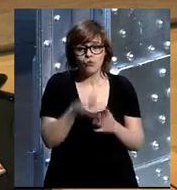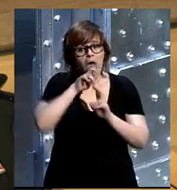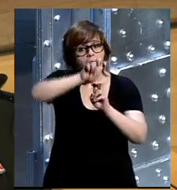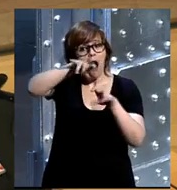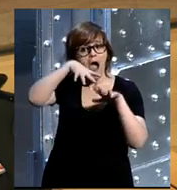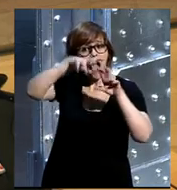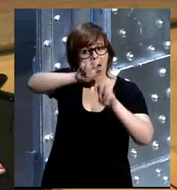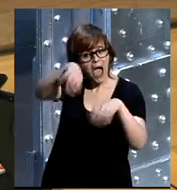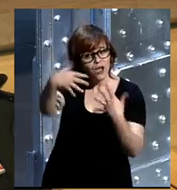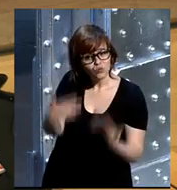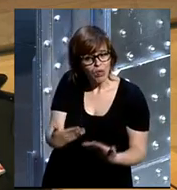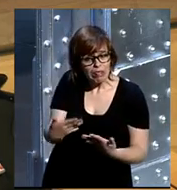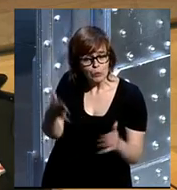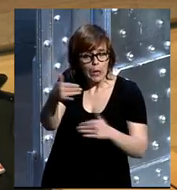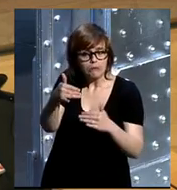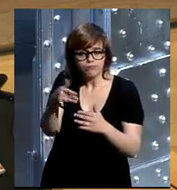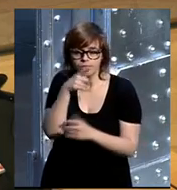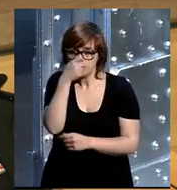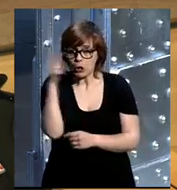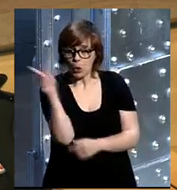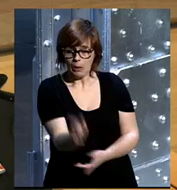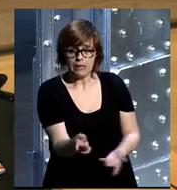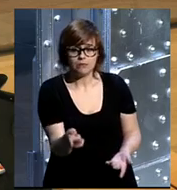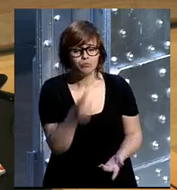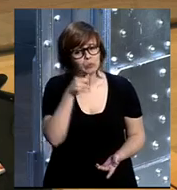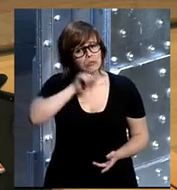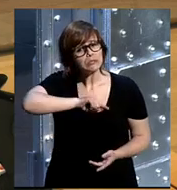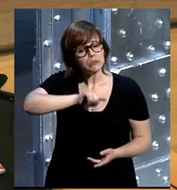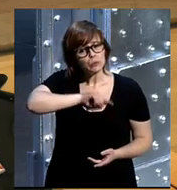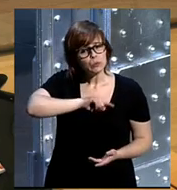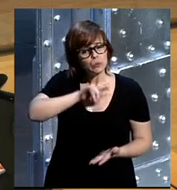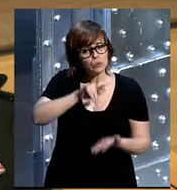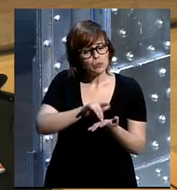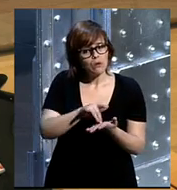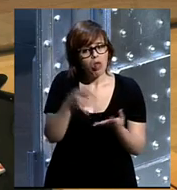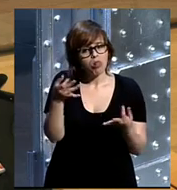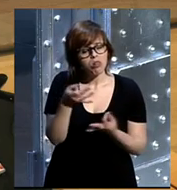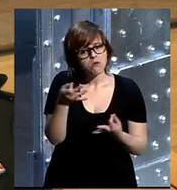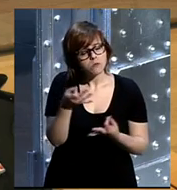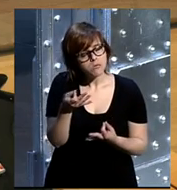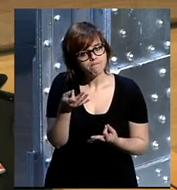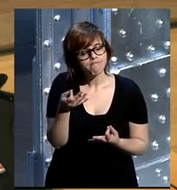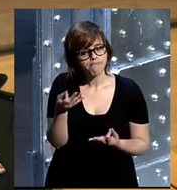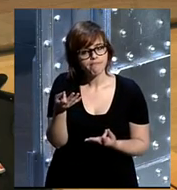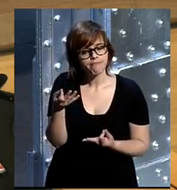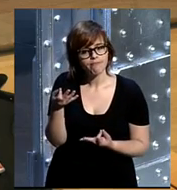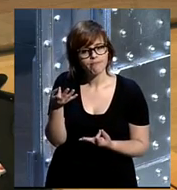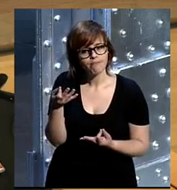realista? Yo me quedo con la sensación, de verdad, de que habría que echarle un poco más de